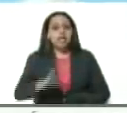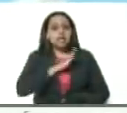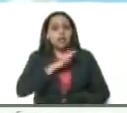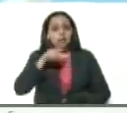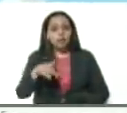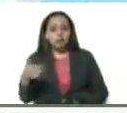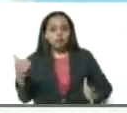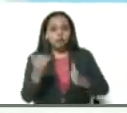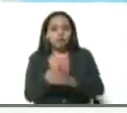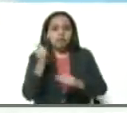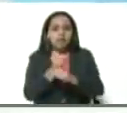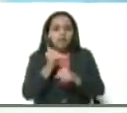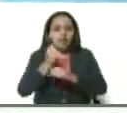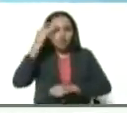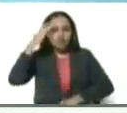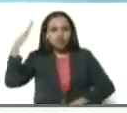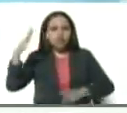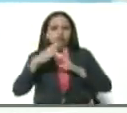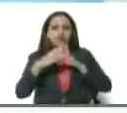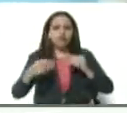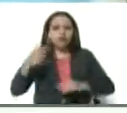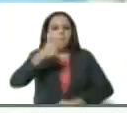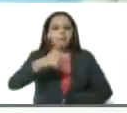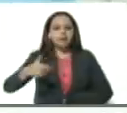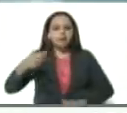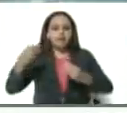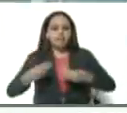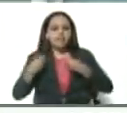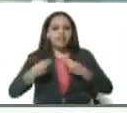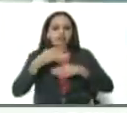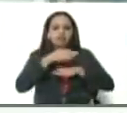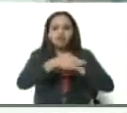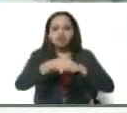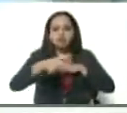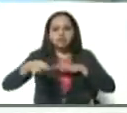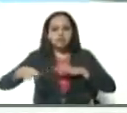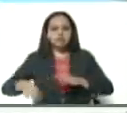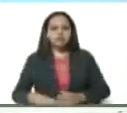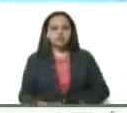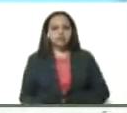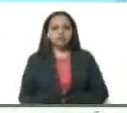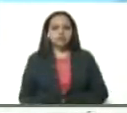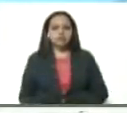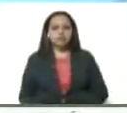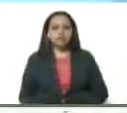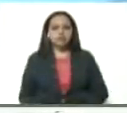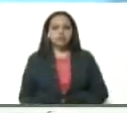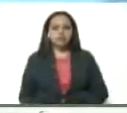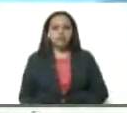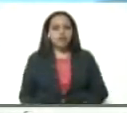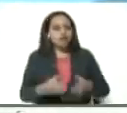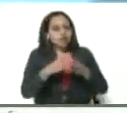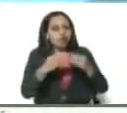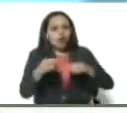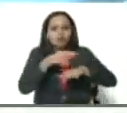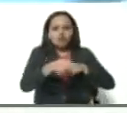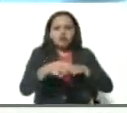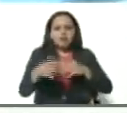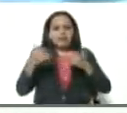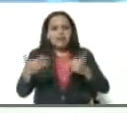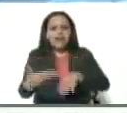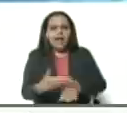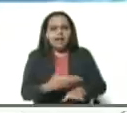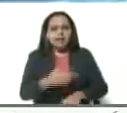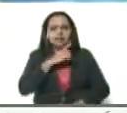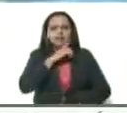logro, este sueño de todos los habitantes del municipio Alberto Arbelo Torrealba y el resto de los municipios que ya